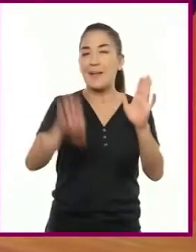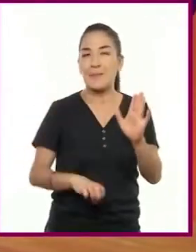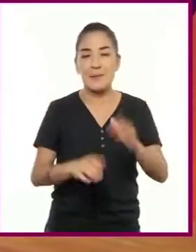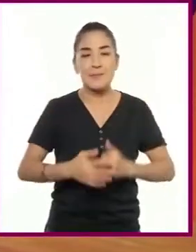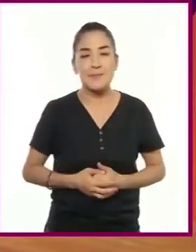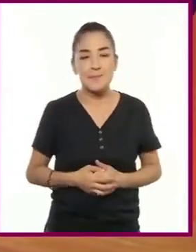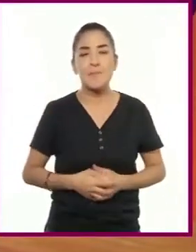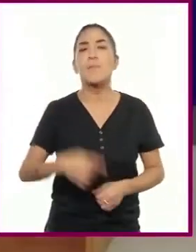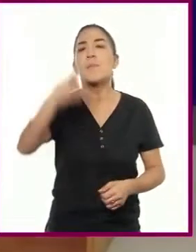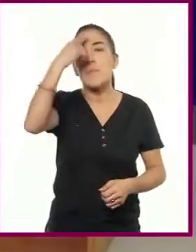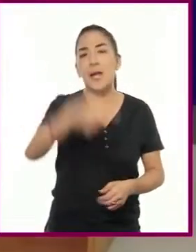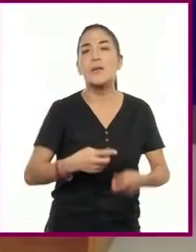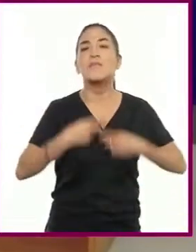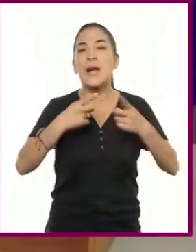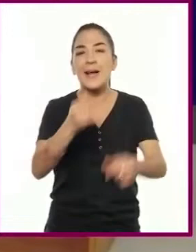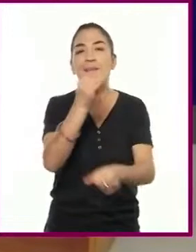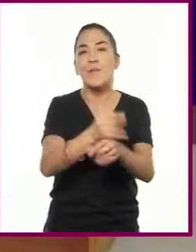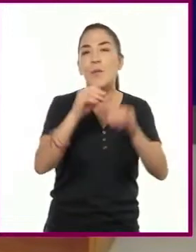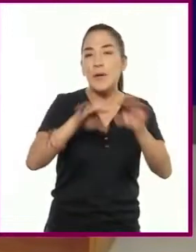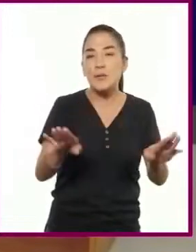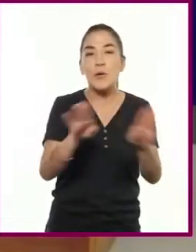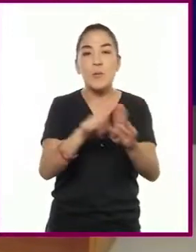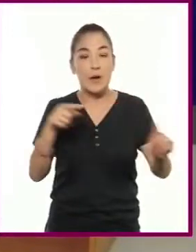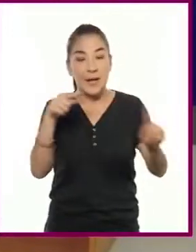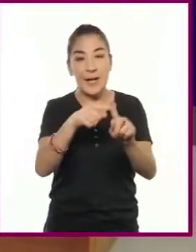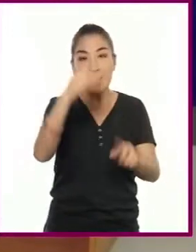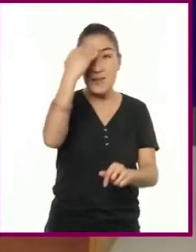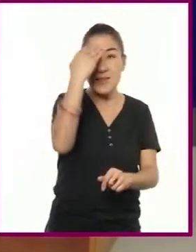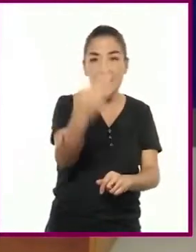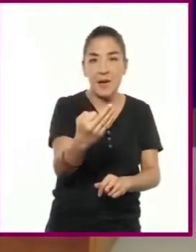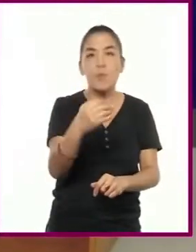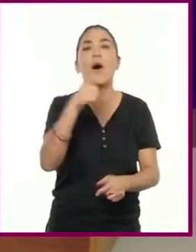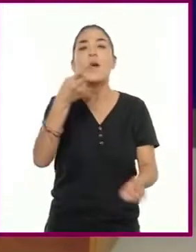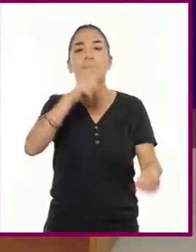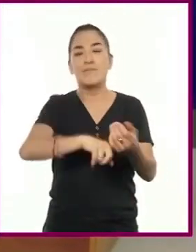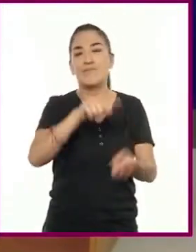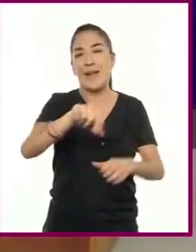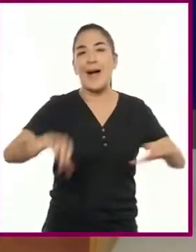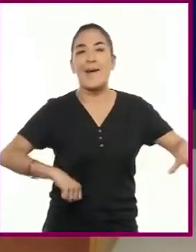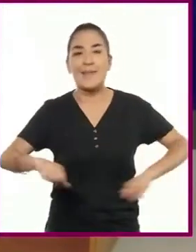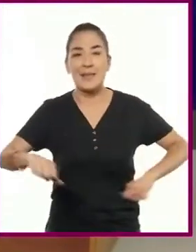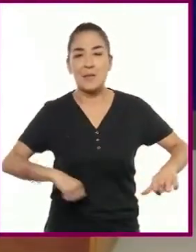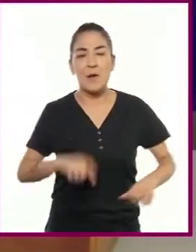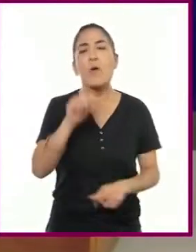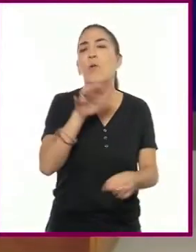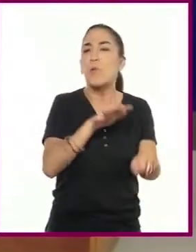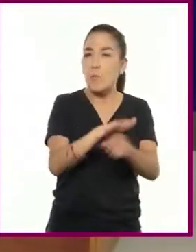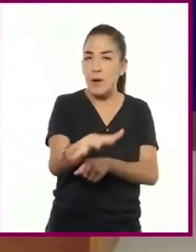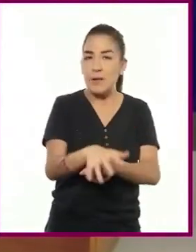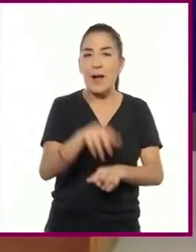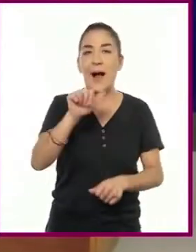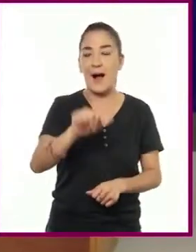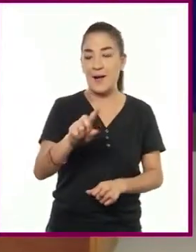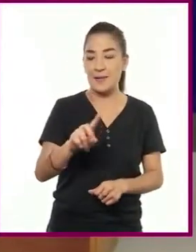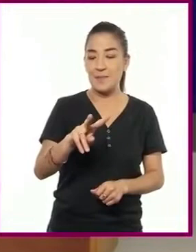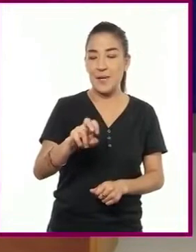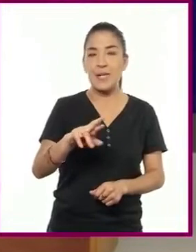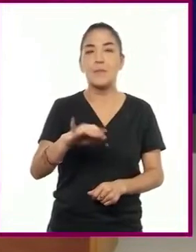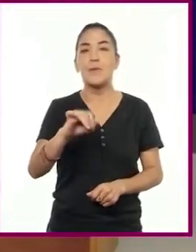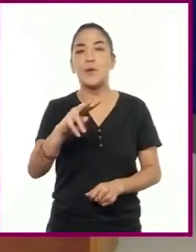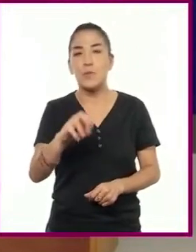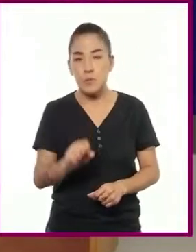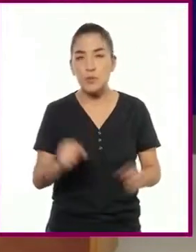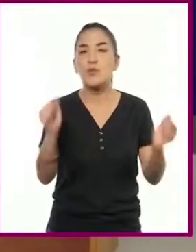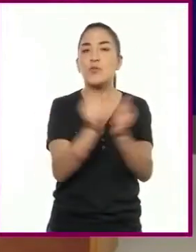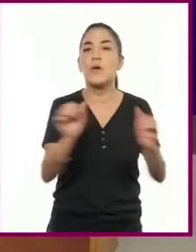brindan datos para ubicar temporalmente a la acción. son adverbios y